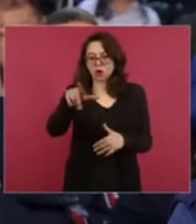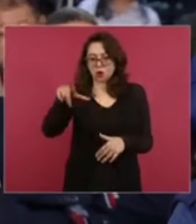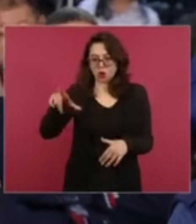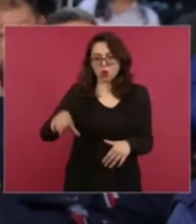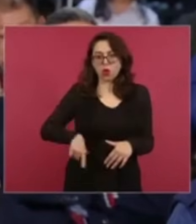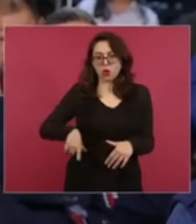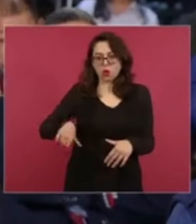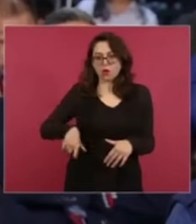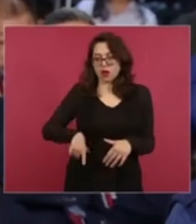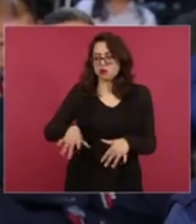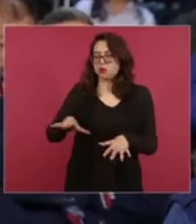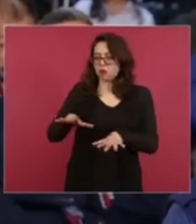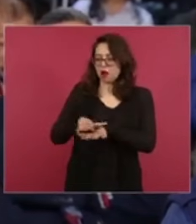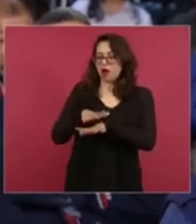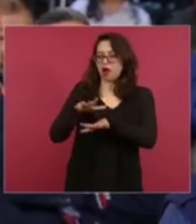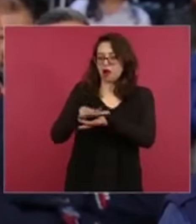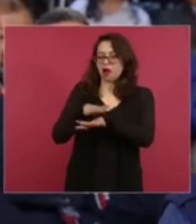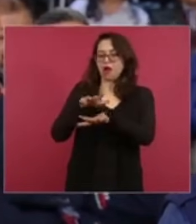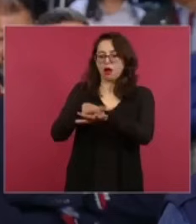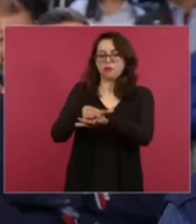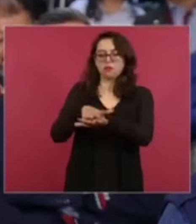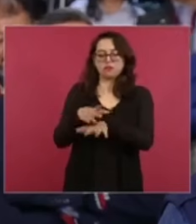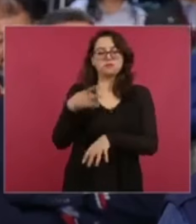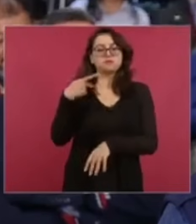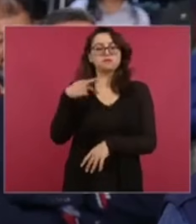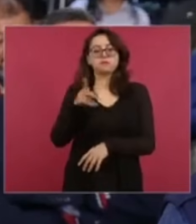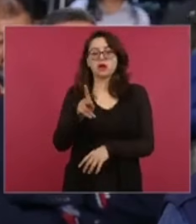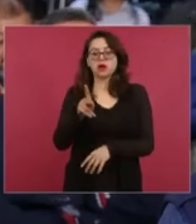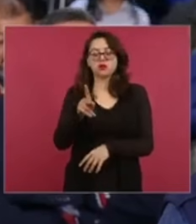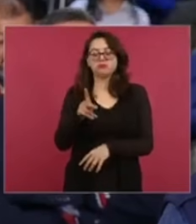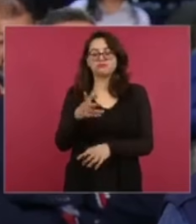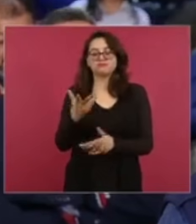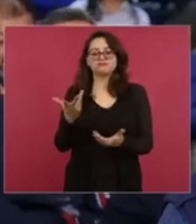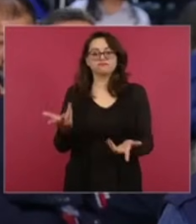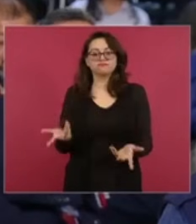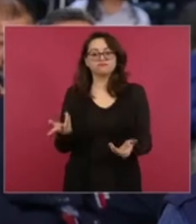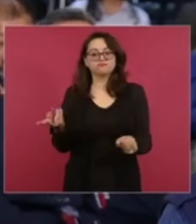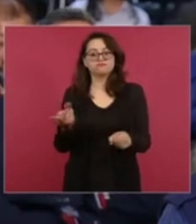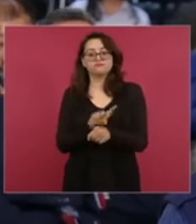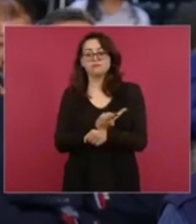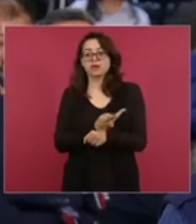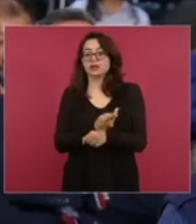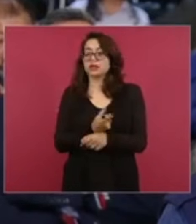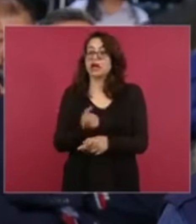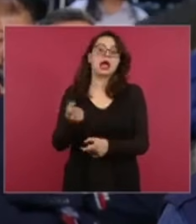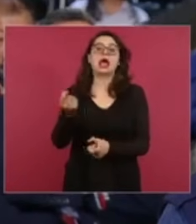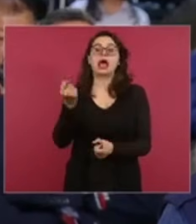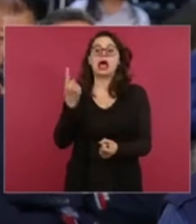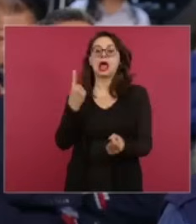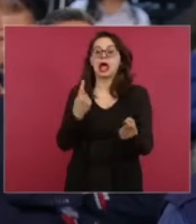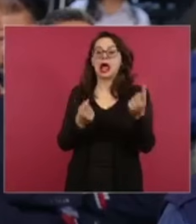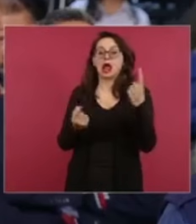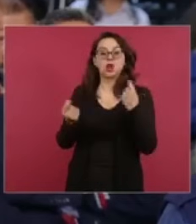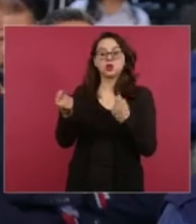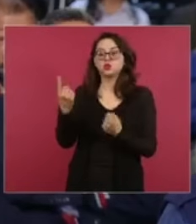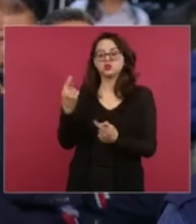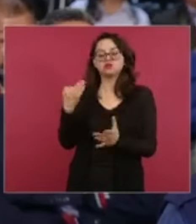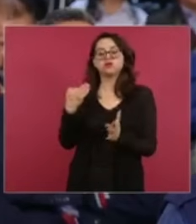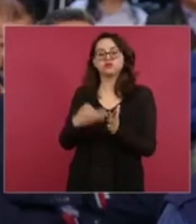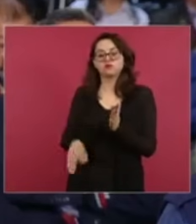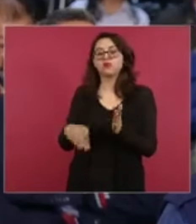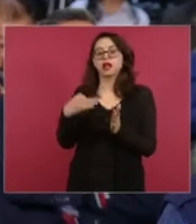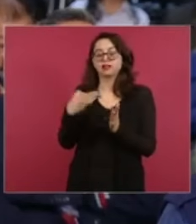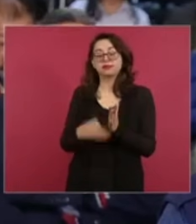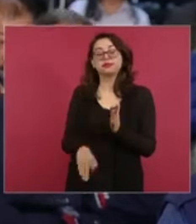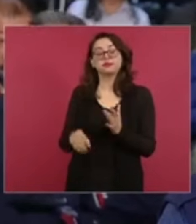pero algunos reclaman que su gobierno por ejemplo no logró aterrizar en la ley Los acuerdos de San Andrés rinzar algunos